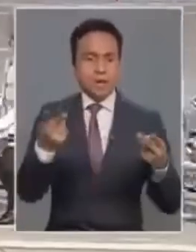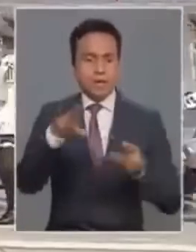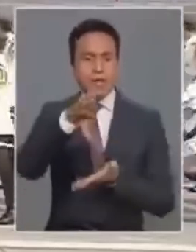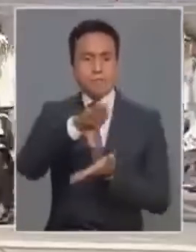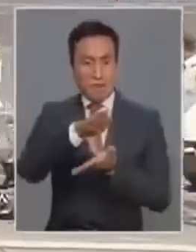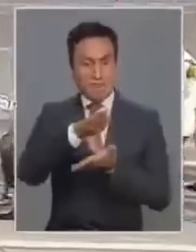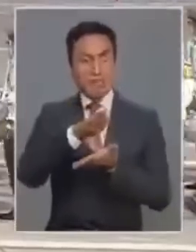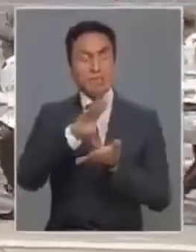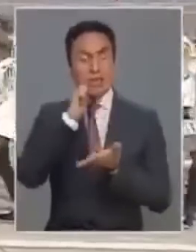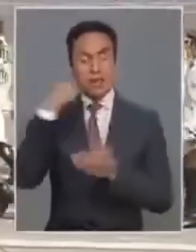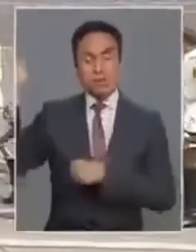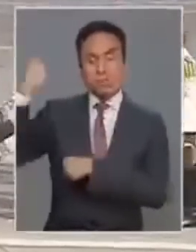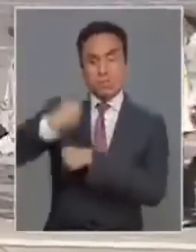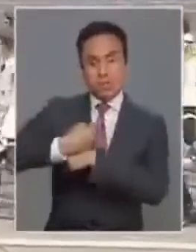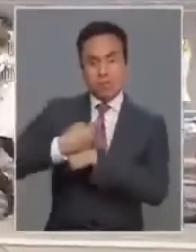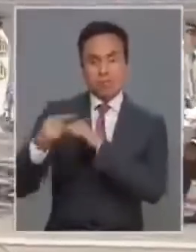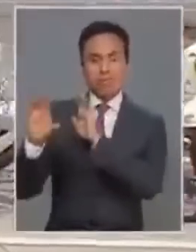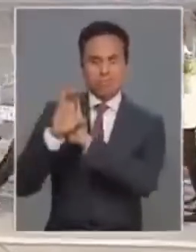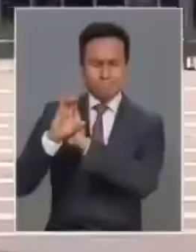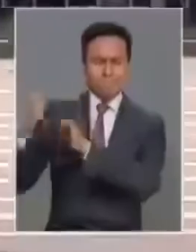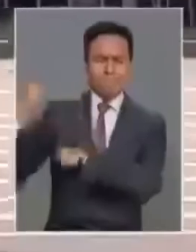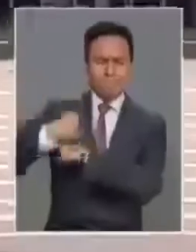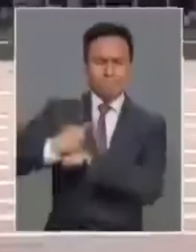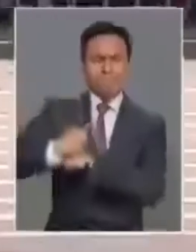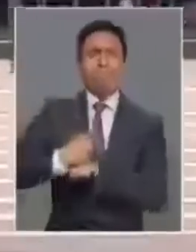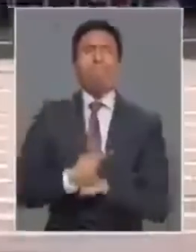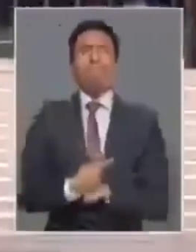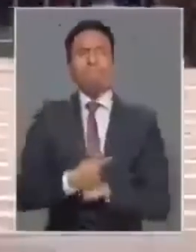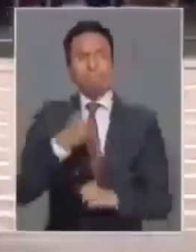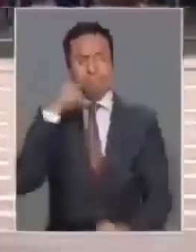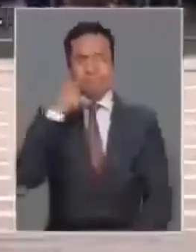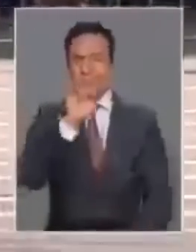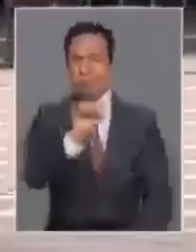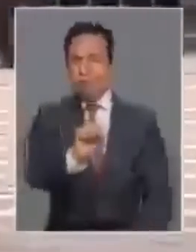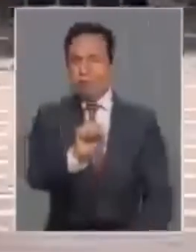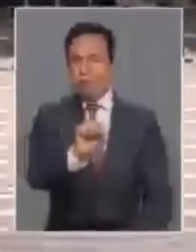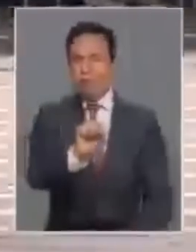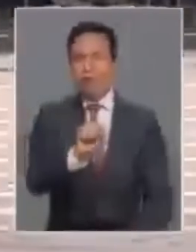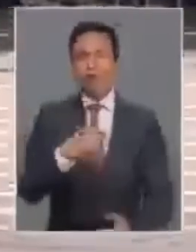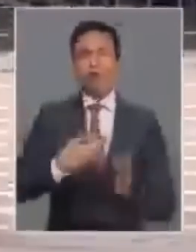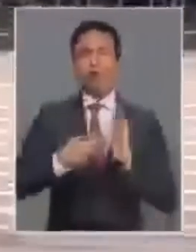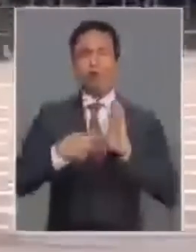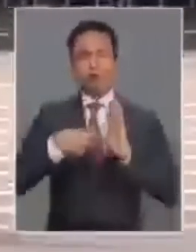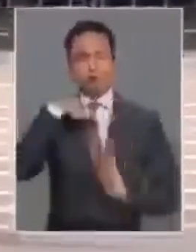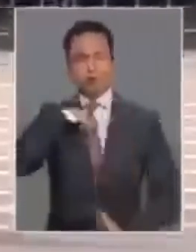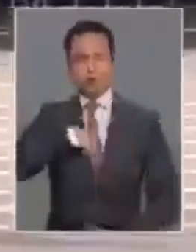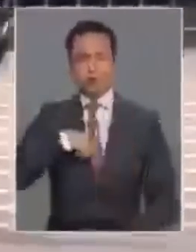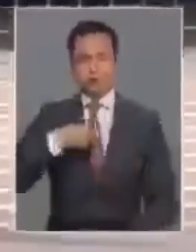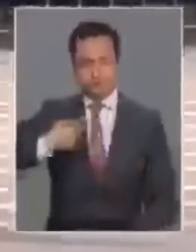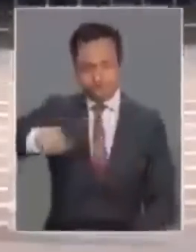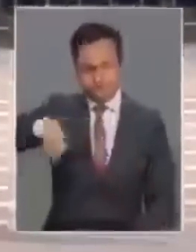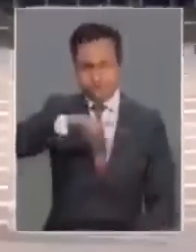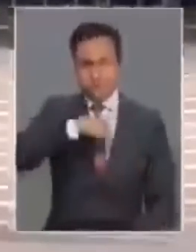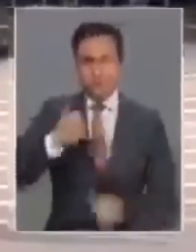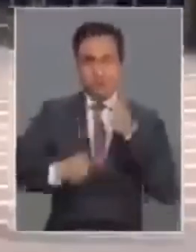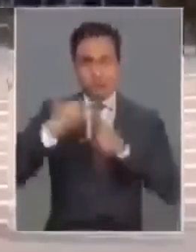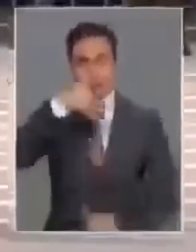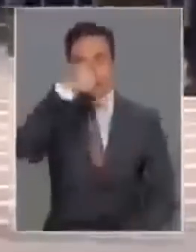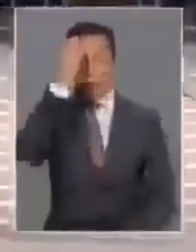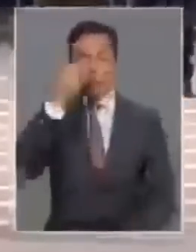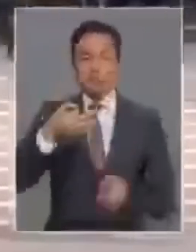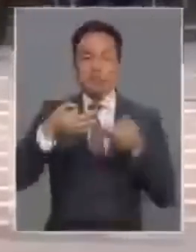país es un mandato constitucional. Ahí estaba la respuesta. Nuestra esencia. Serán profesionales